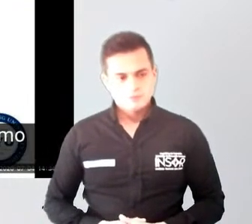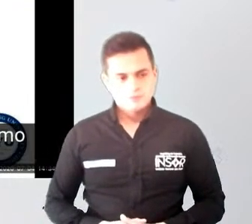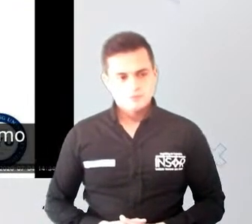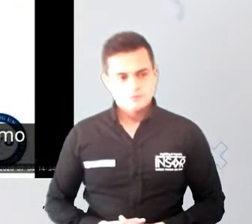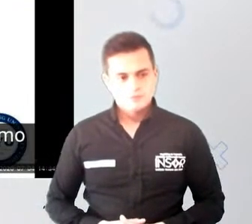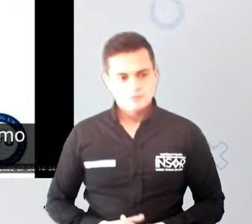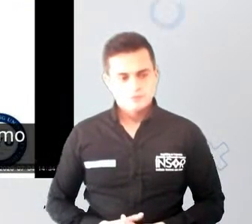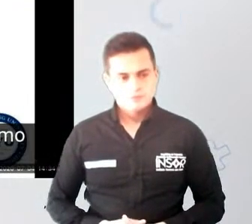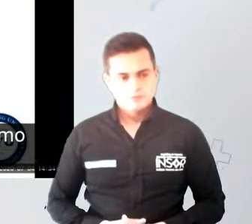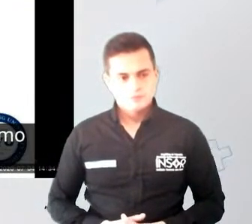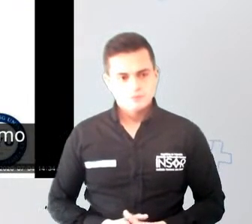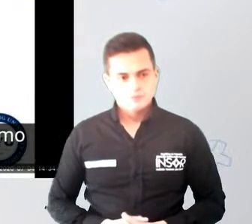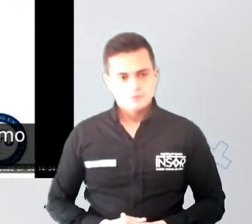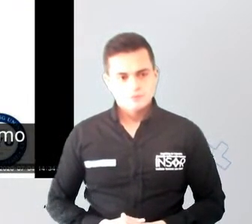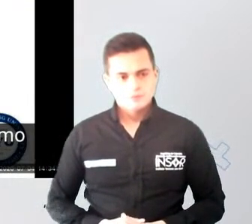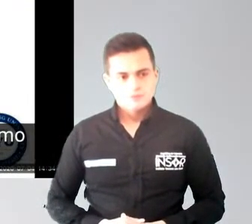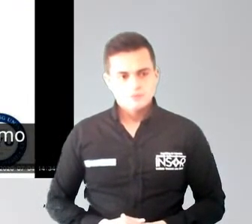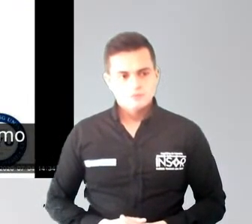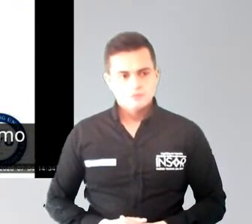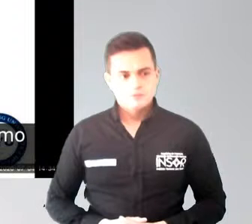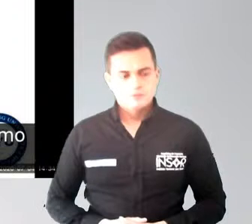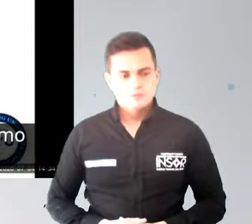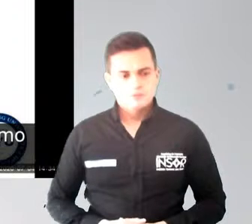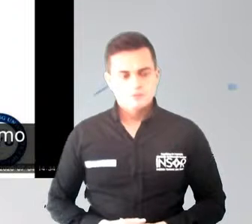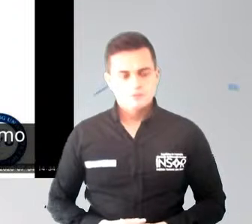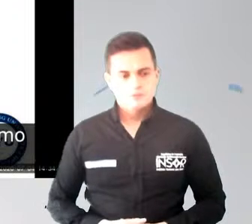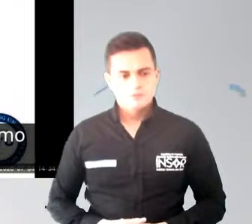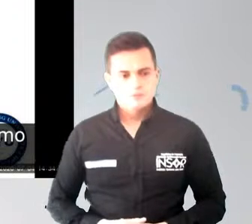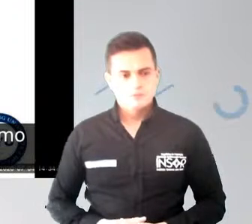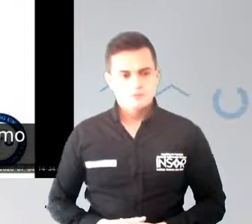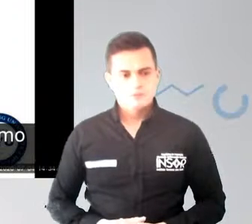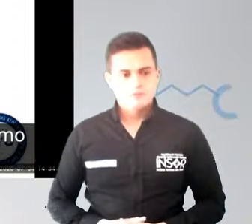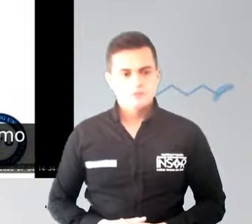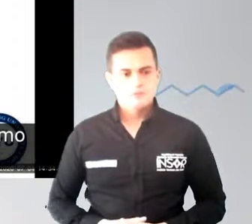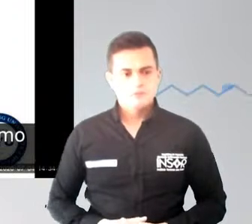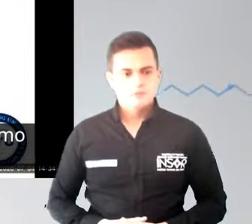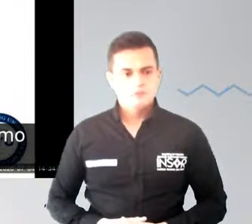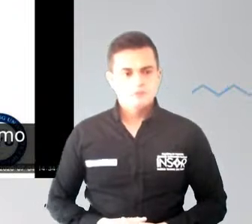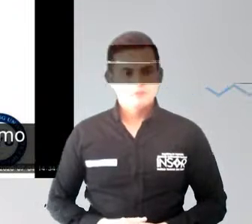I love to spend time with my family and